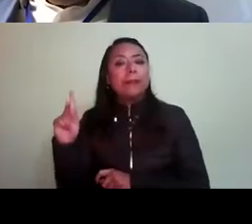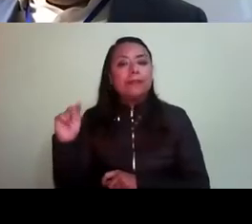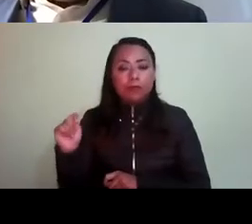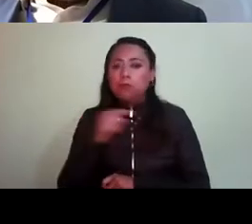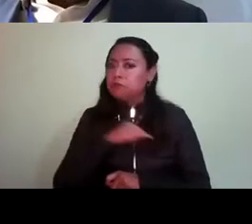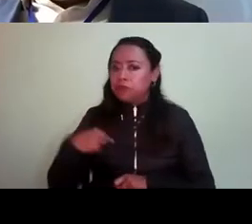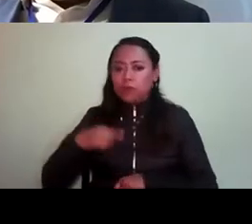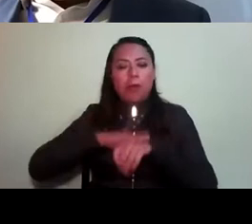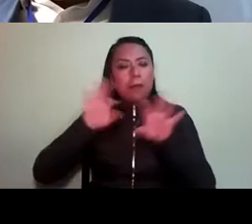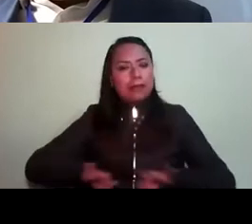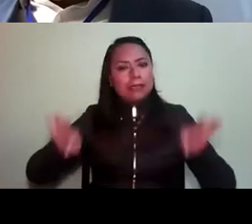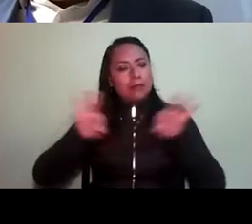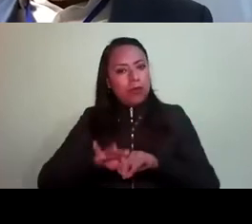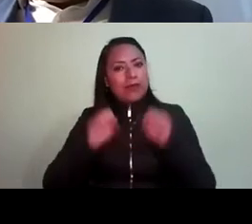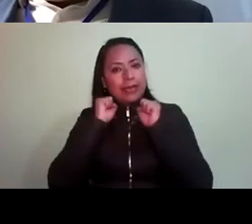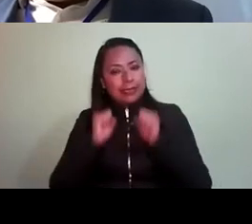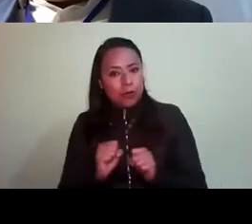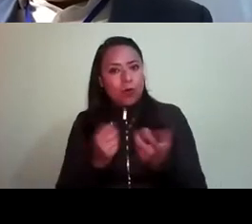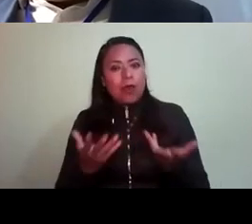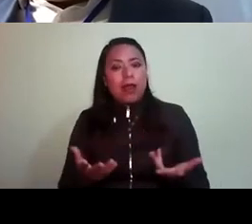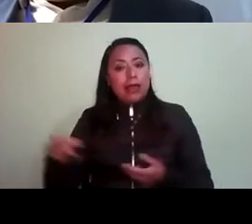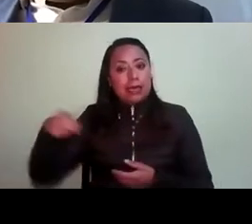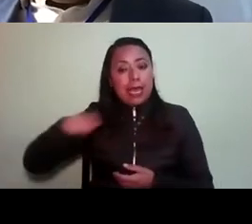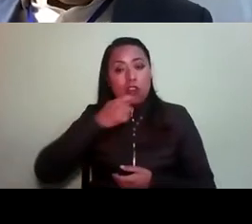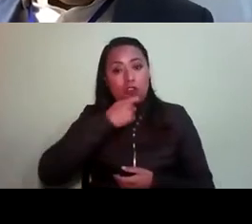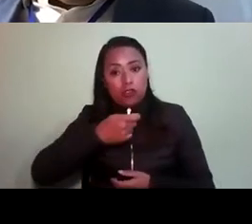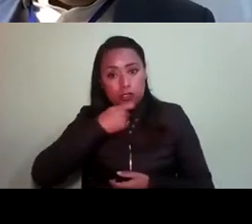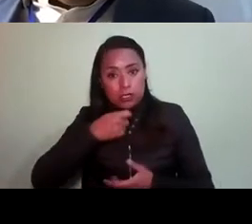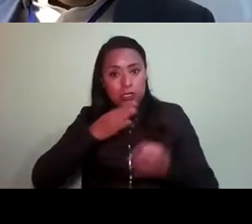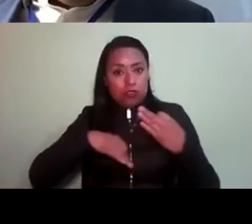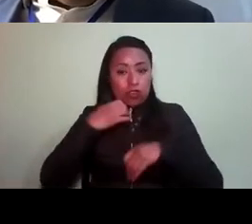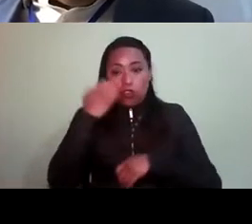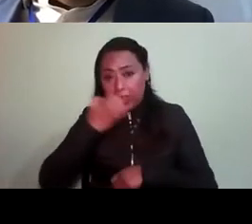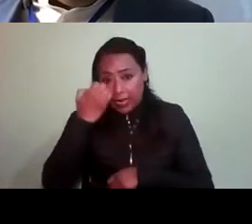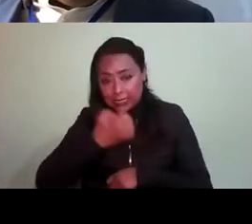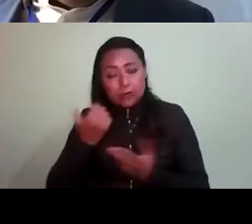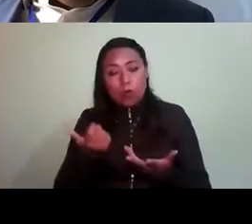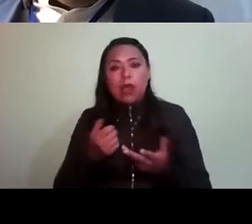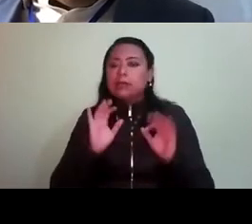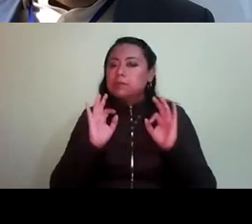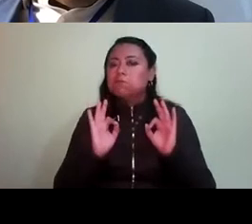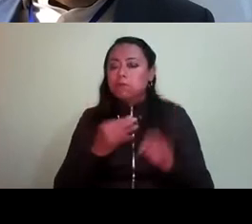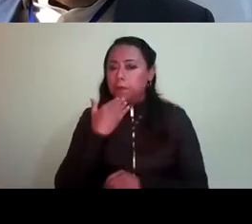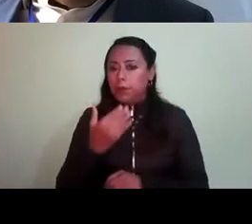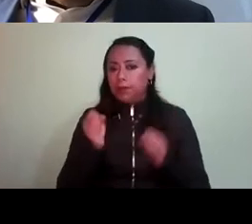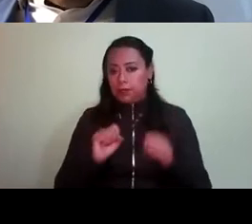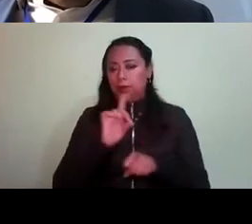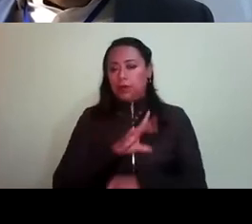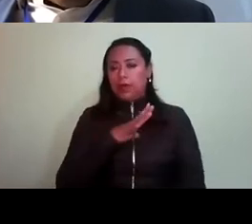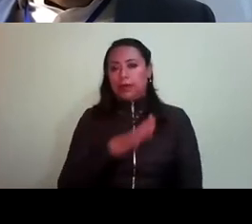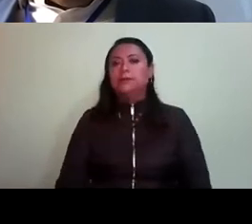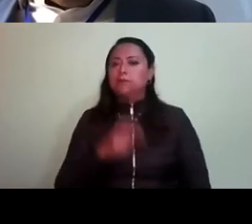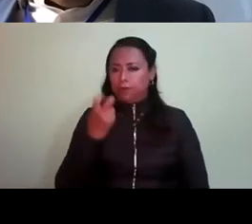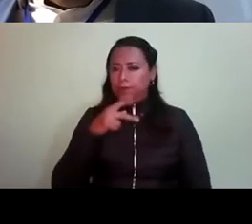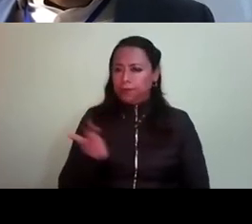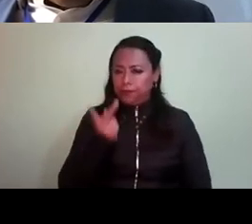primordial que se garantice la seguridad y estabilidad de todas las escuelas, Por lo tanto, le pregunto, de